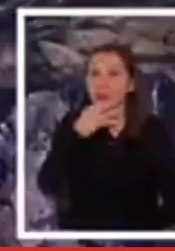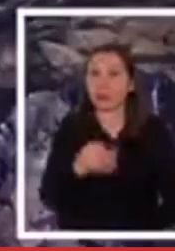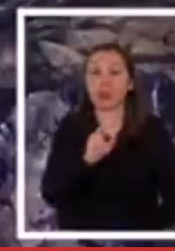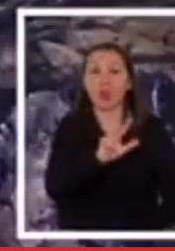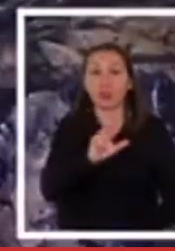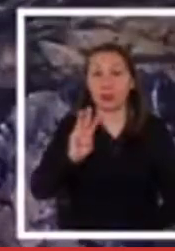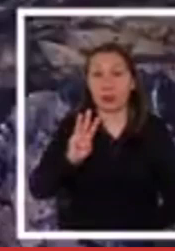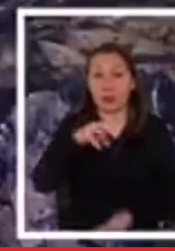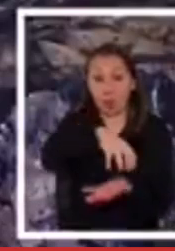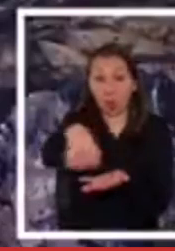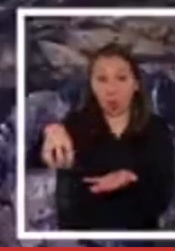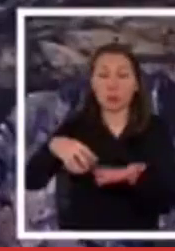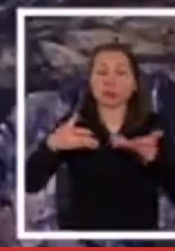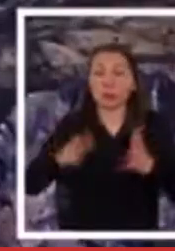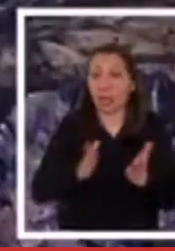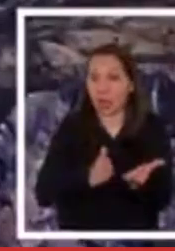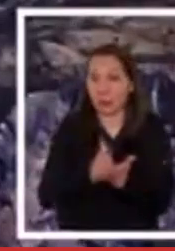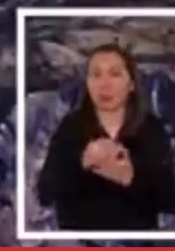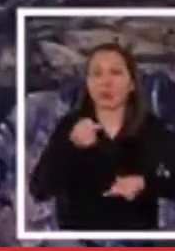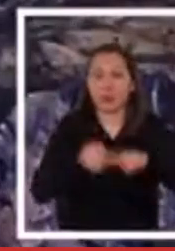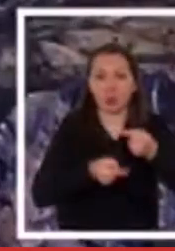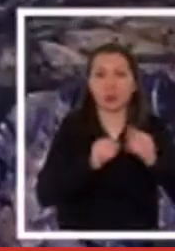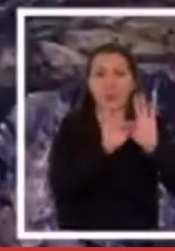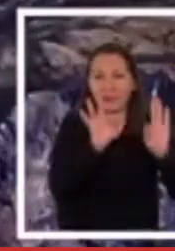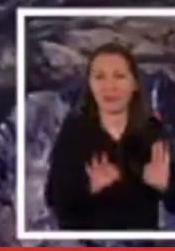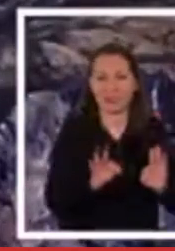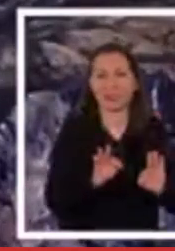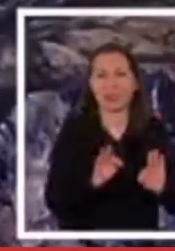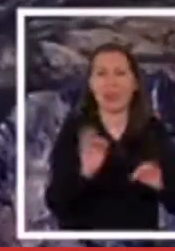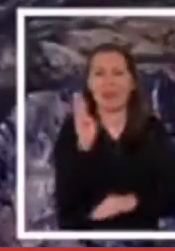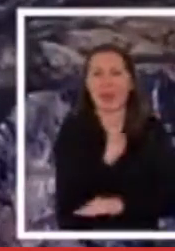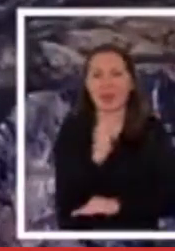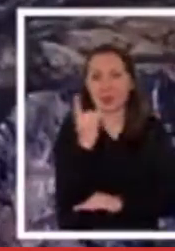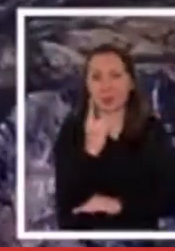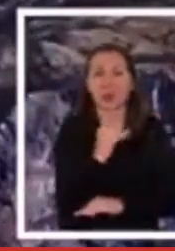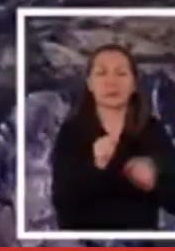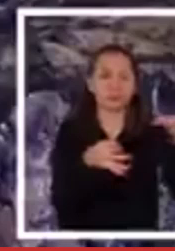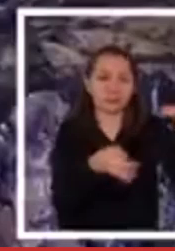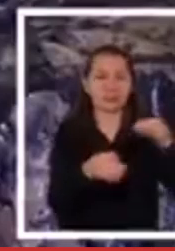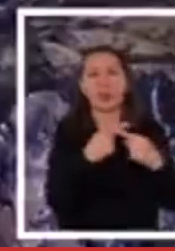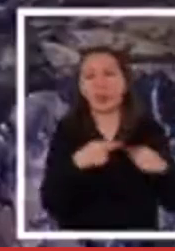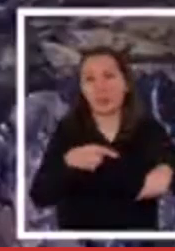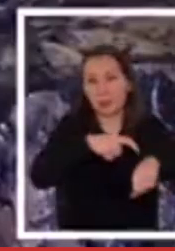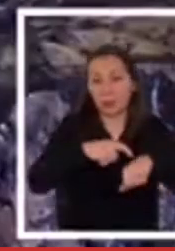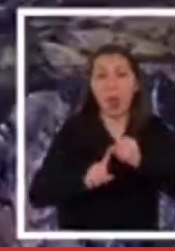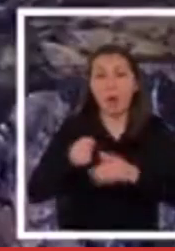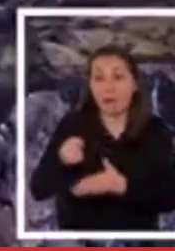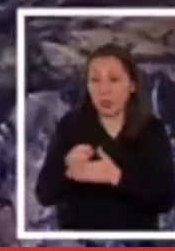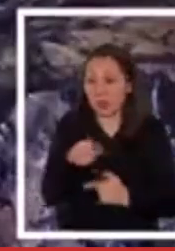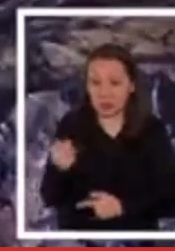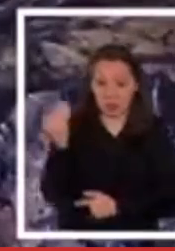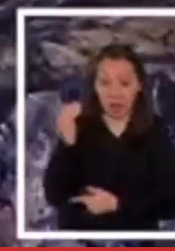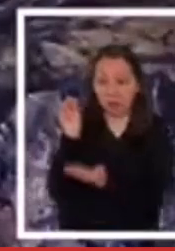que en 83 comunas ya inició el proceso de ficha básica de emergencia en distintos momentos algunos lo pudieron iniciar el fin de